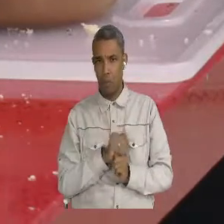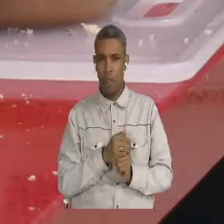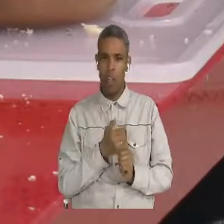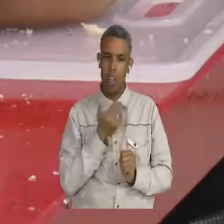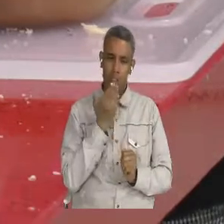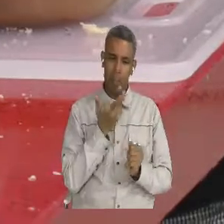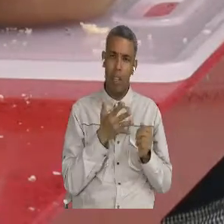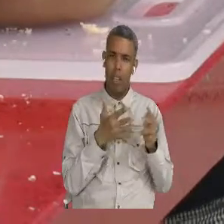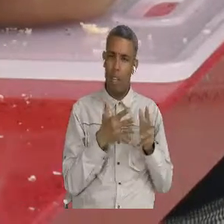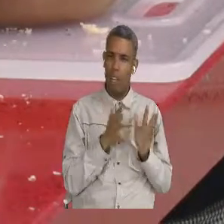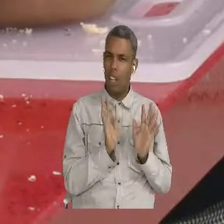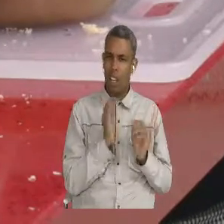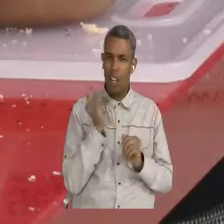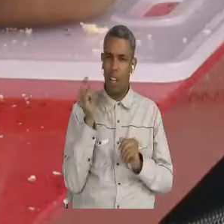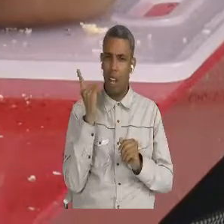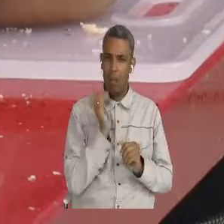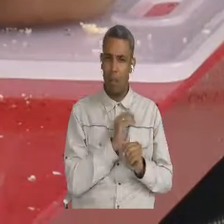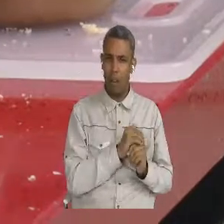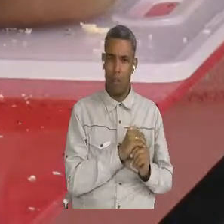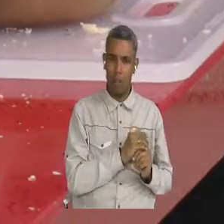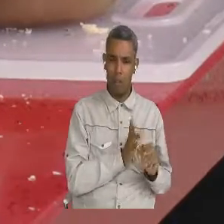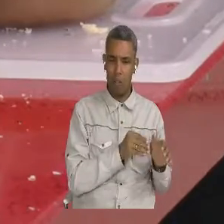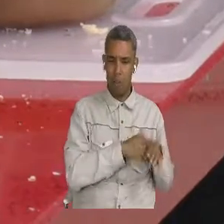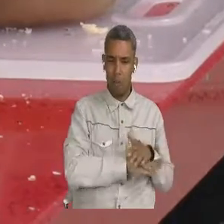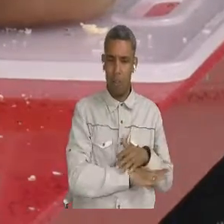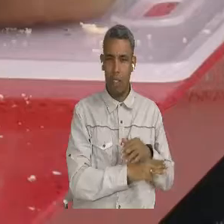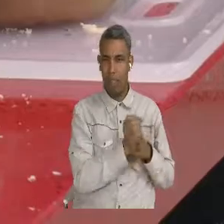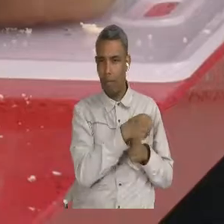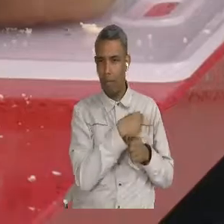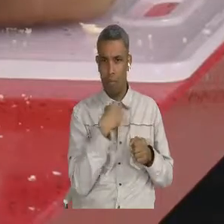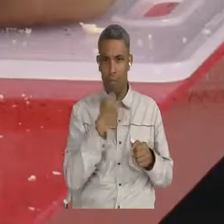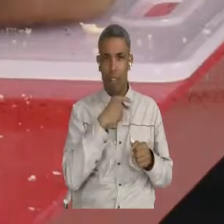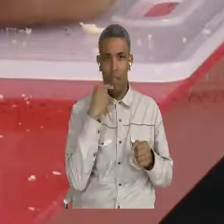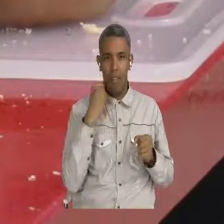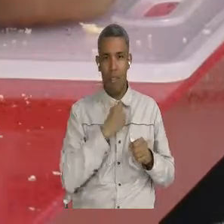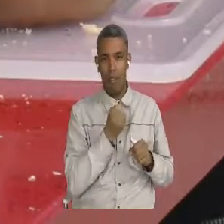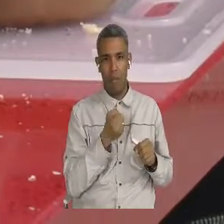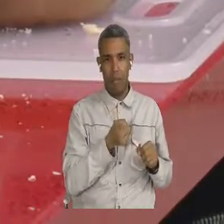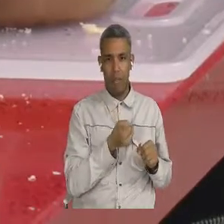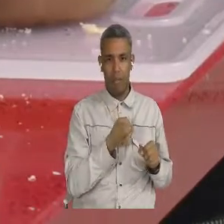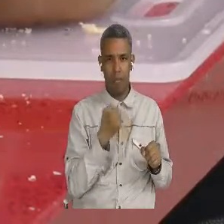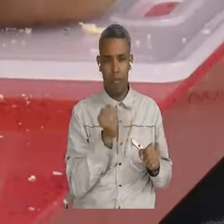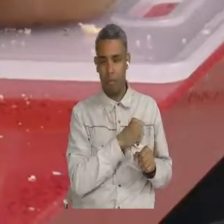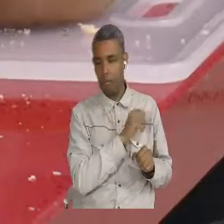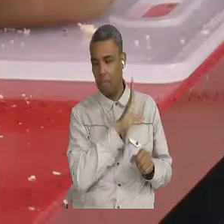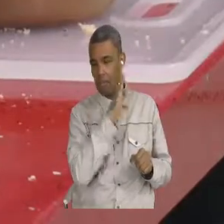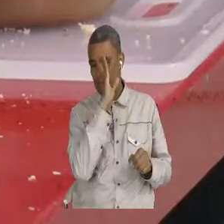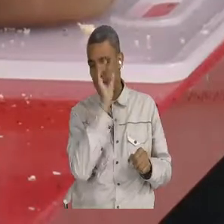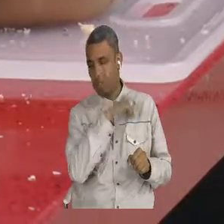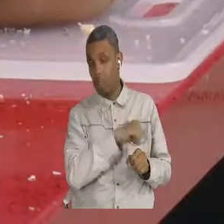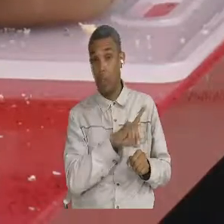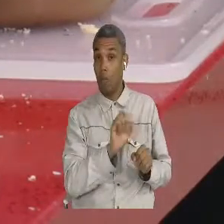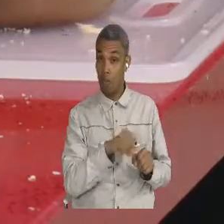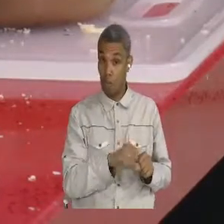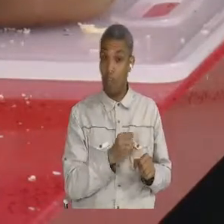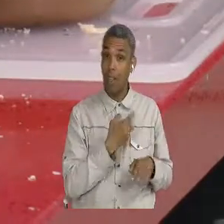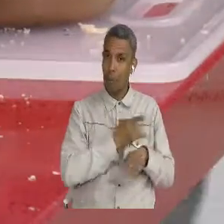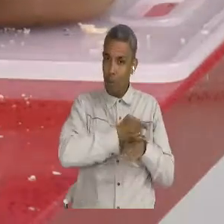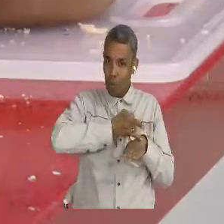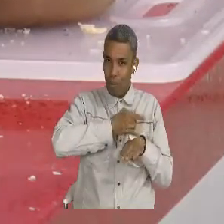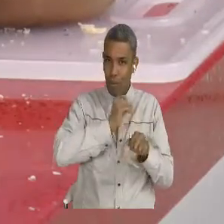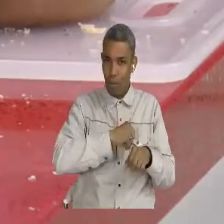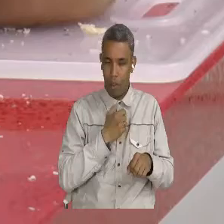base de pan. Entonces, ¿cuál es la idea? Que quede húmedo. Ya esto después va a quedar muy bien presentado en forma de